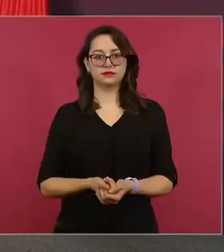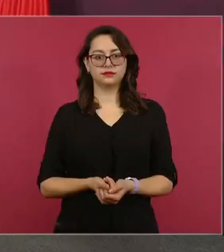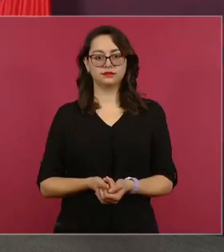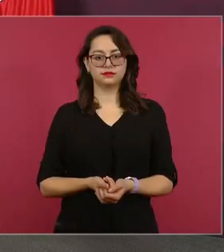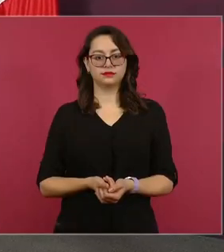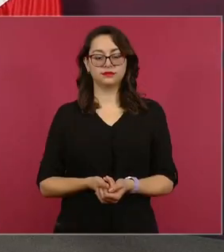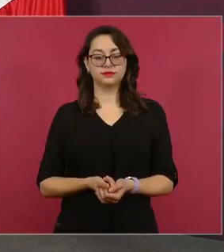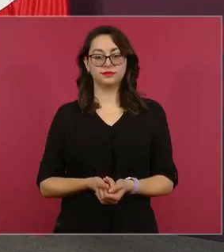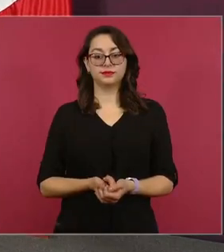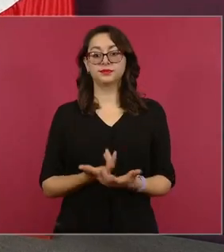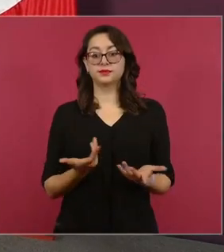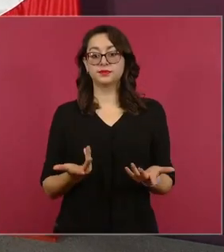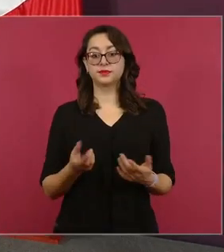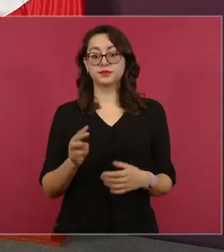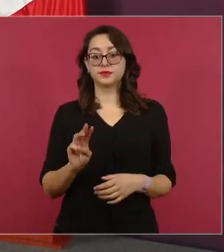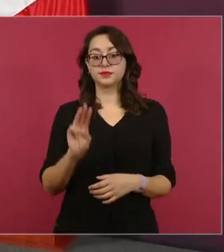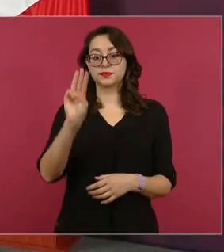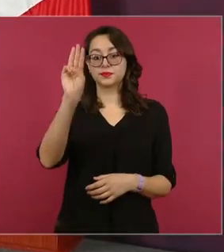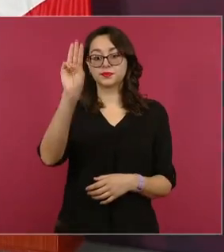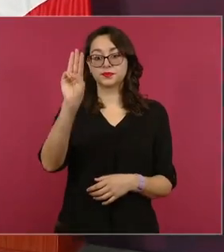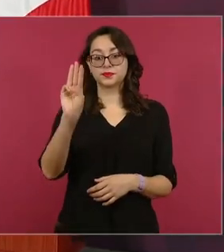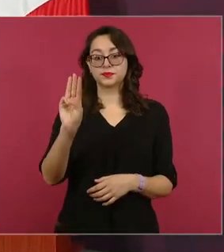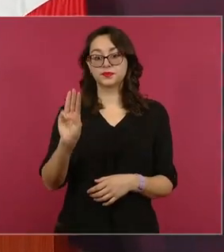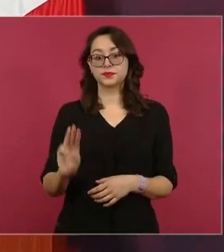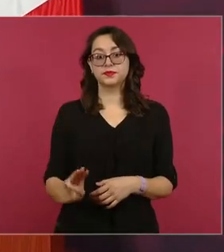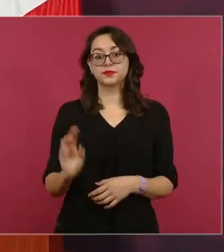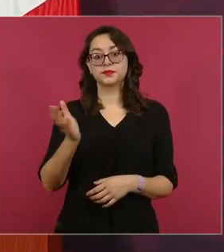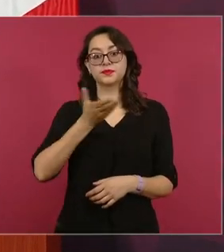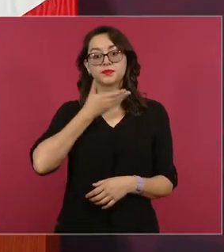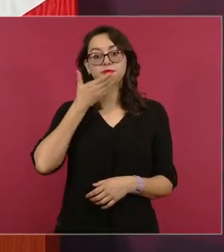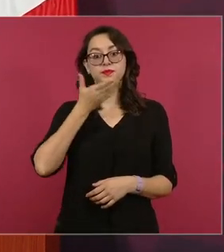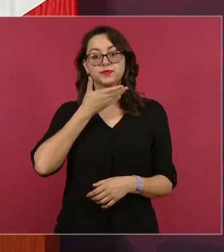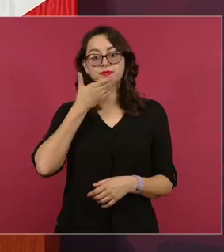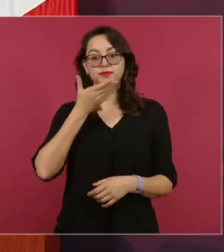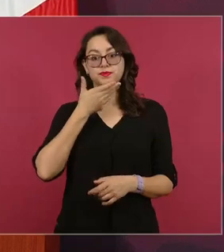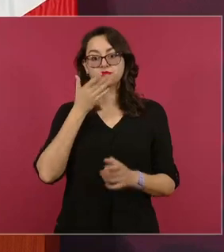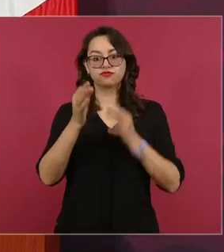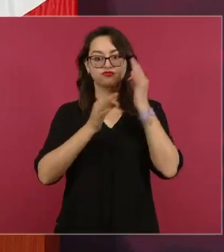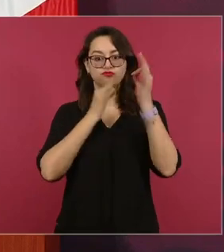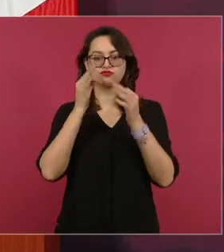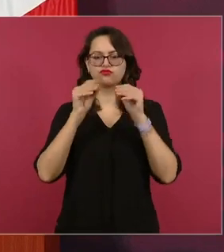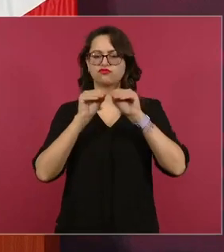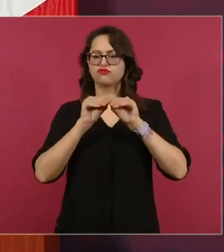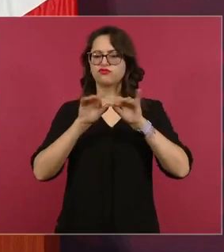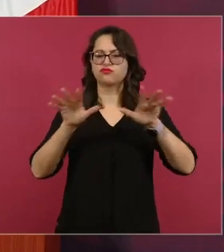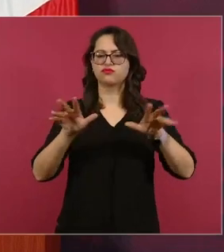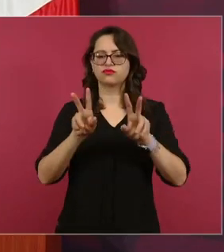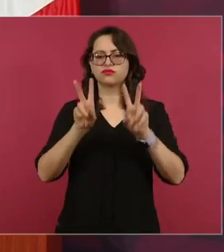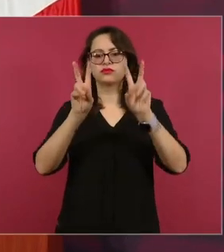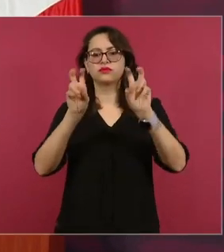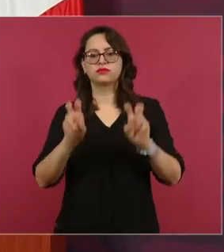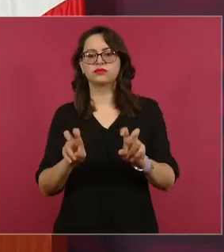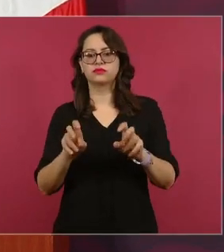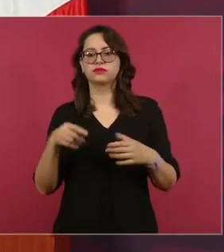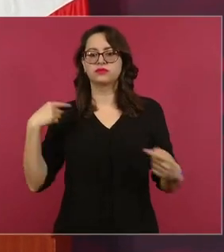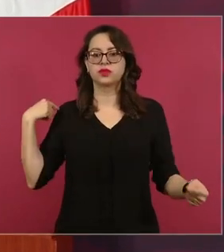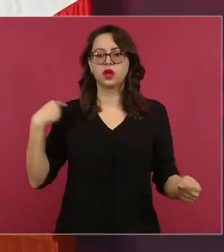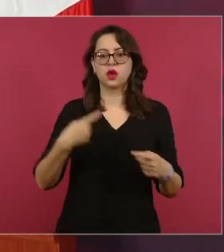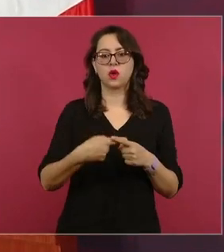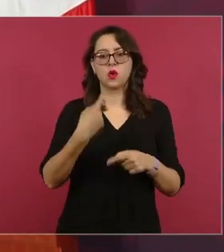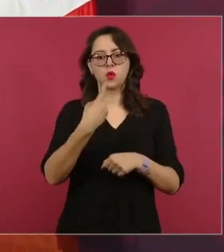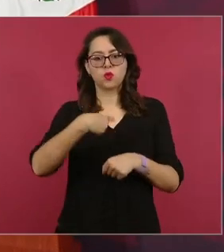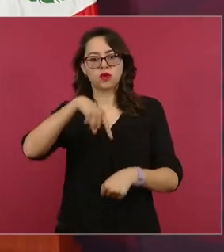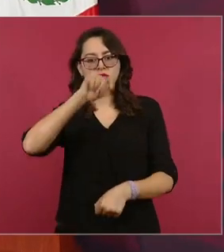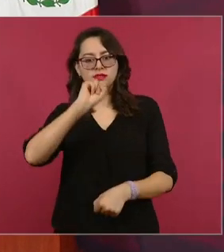como todos los miércoles, vamos a escuchar a Elizabeth en el ¿Quién es quién en las mentiras de la semana?